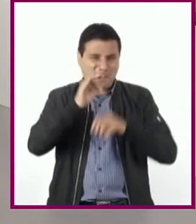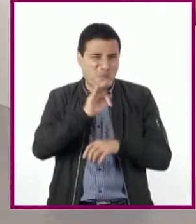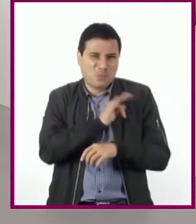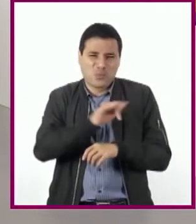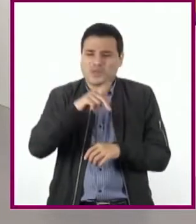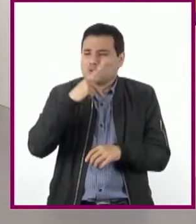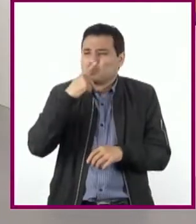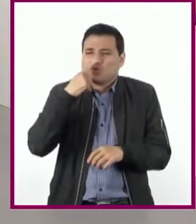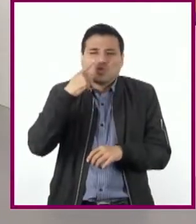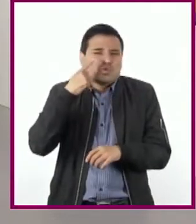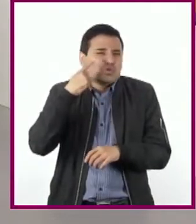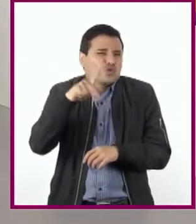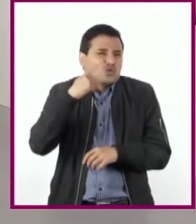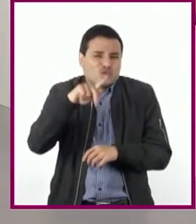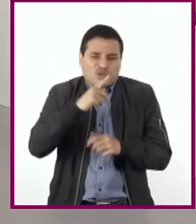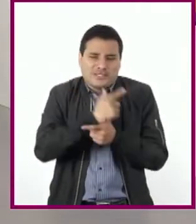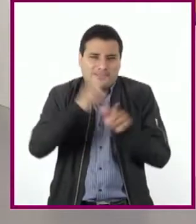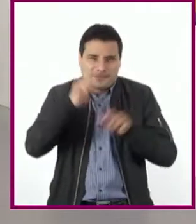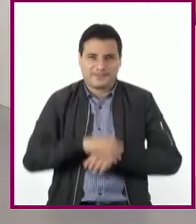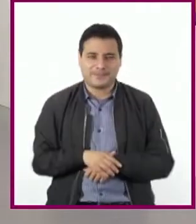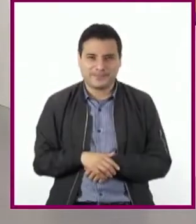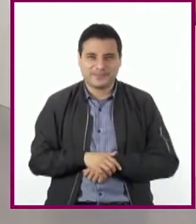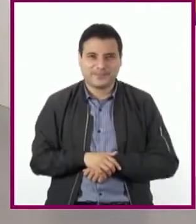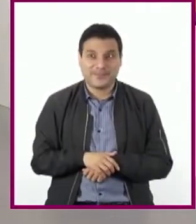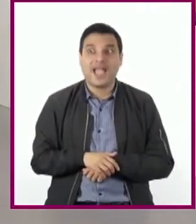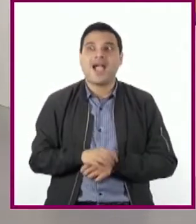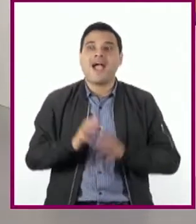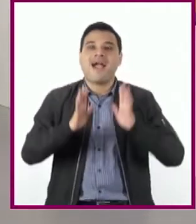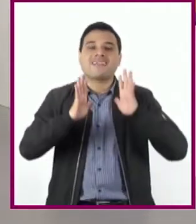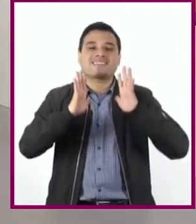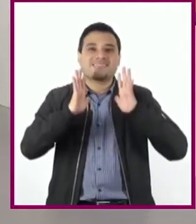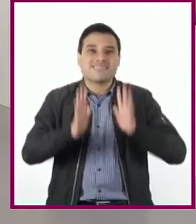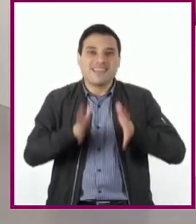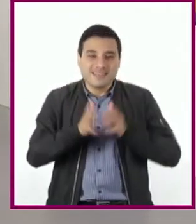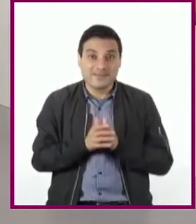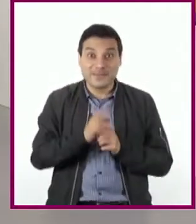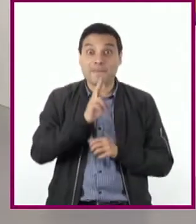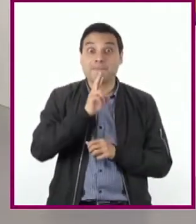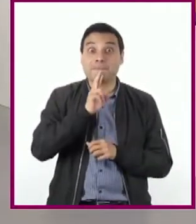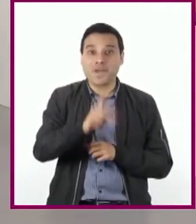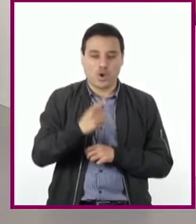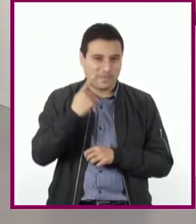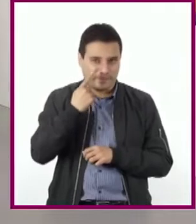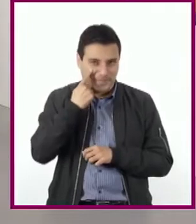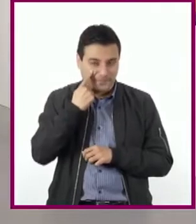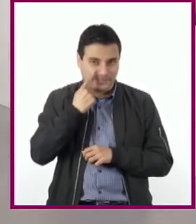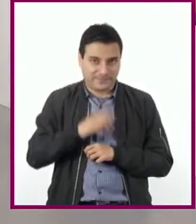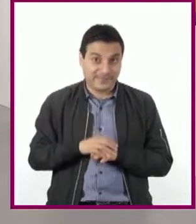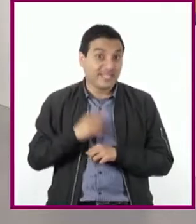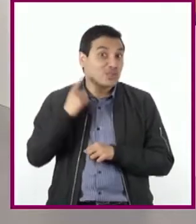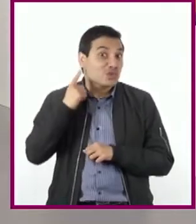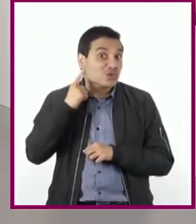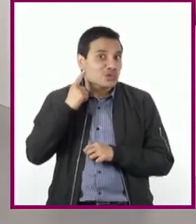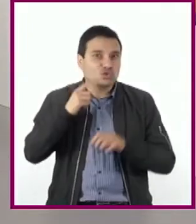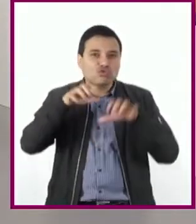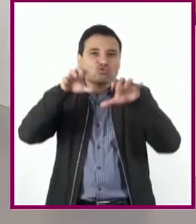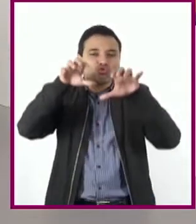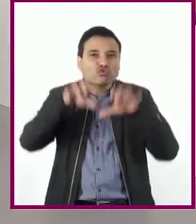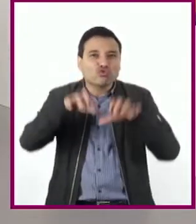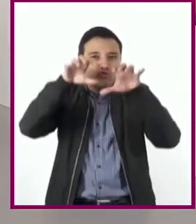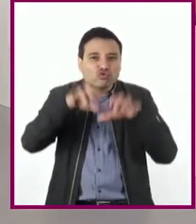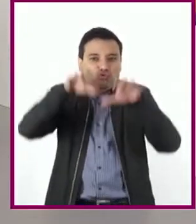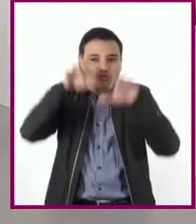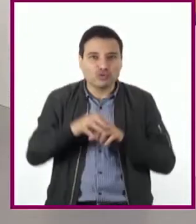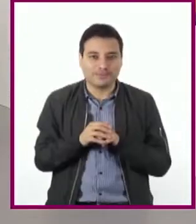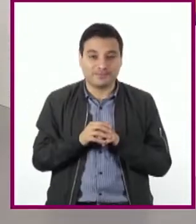que hay a nuestro alrededor. Ya sé. Mejor pongamos sonido de lluvia. Entonces,